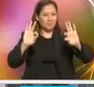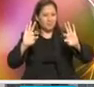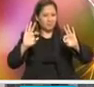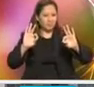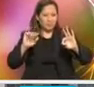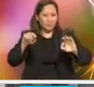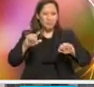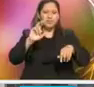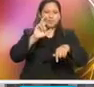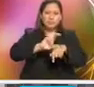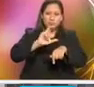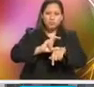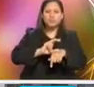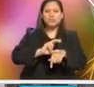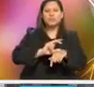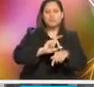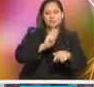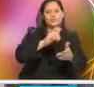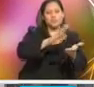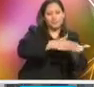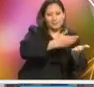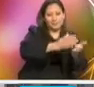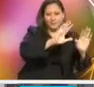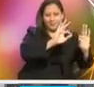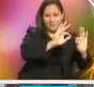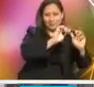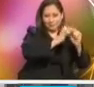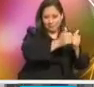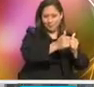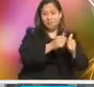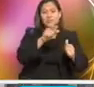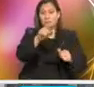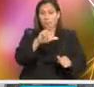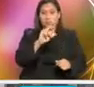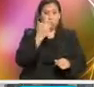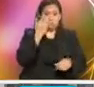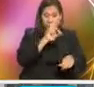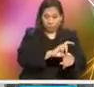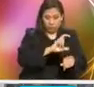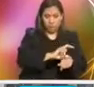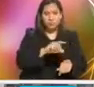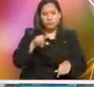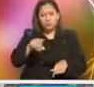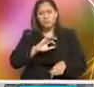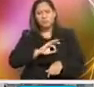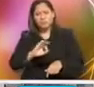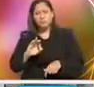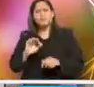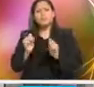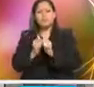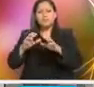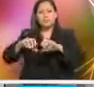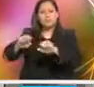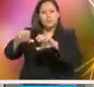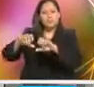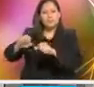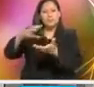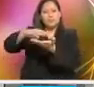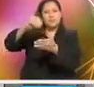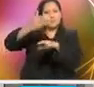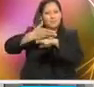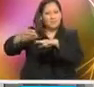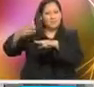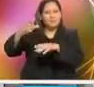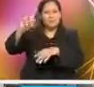La función del huevo es hacer que se pegue el pan. Muy bien. ¿no? Entonces, si ustedes lo quieren suplir el huevo, lo que tienen que hacer es preparar una masita ahí muy sencilla, Sí.